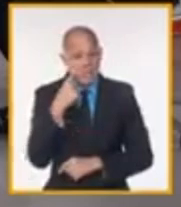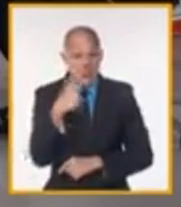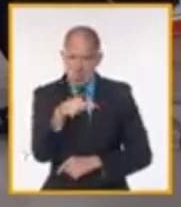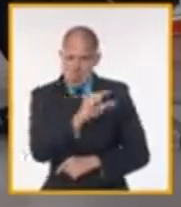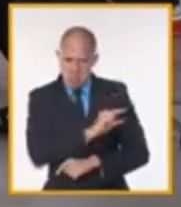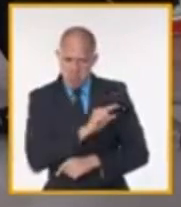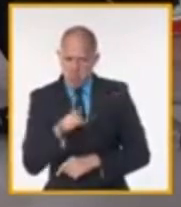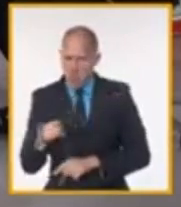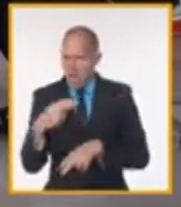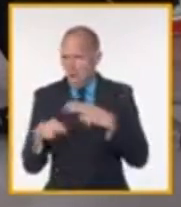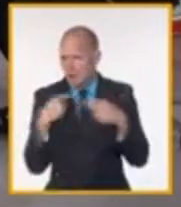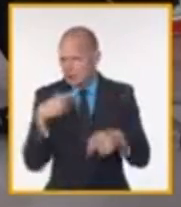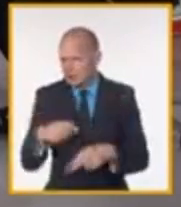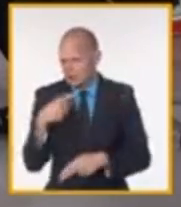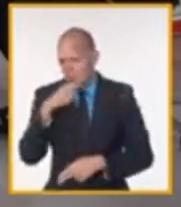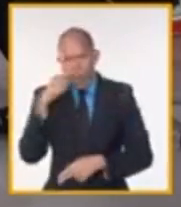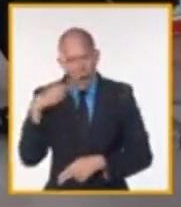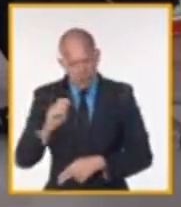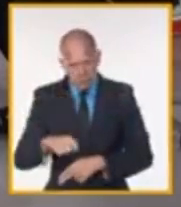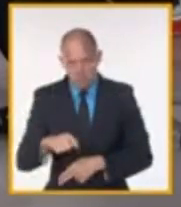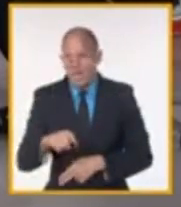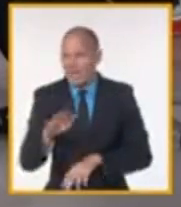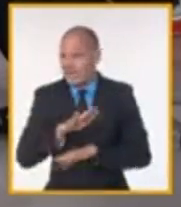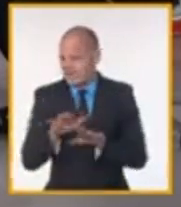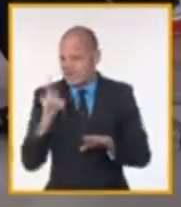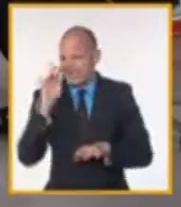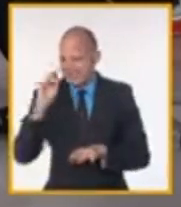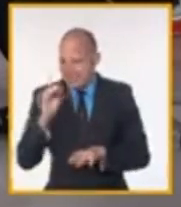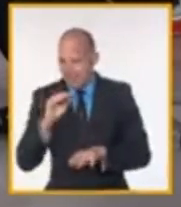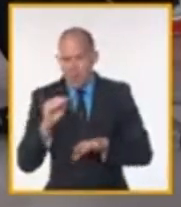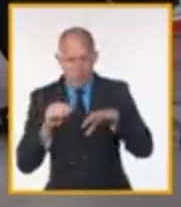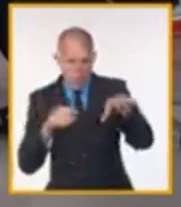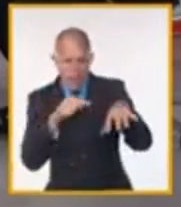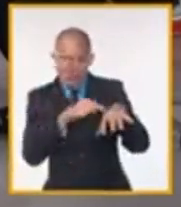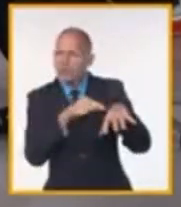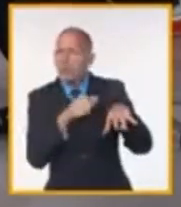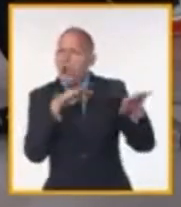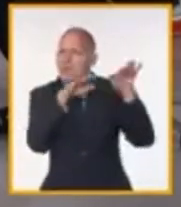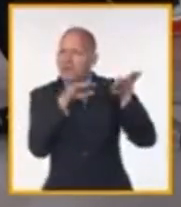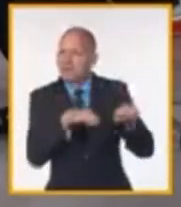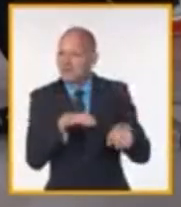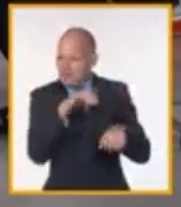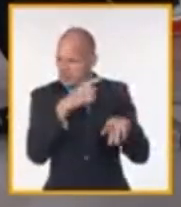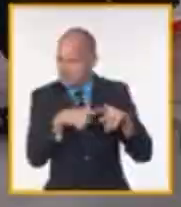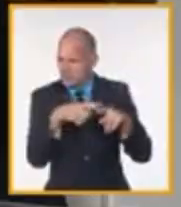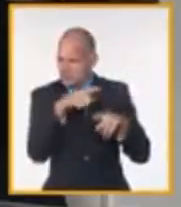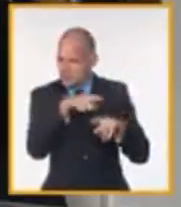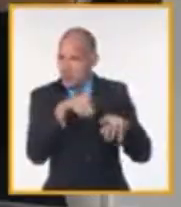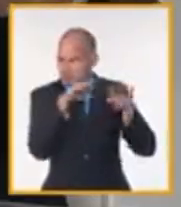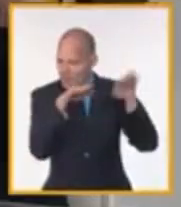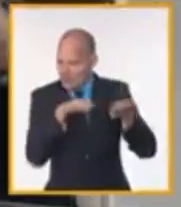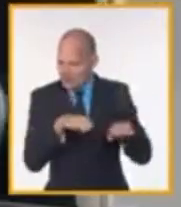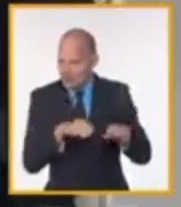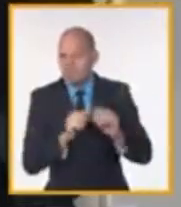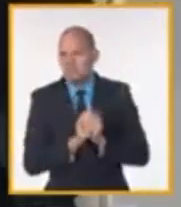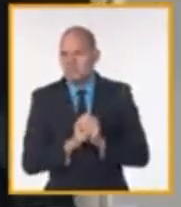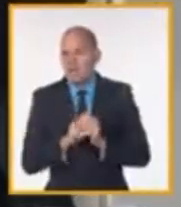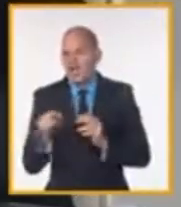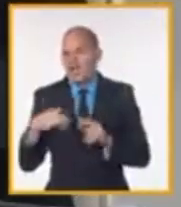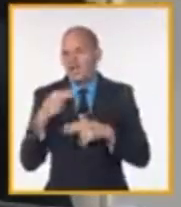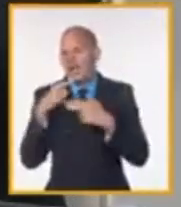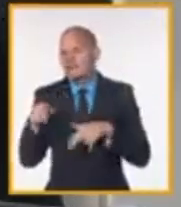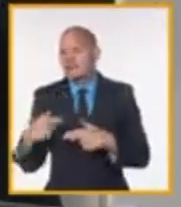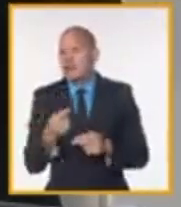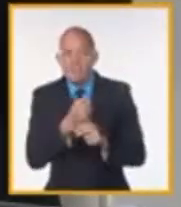almacenamiento de material bélico en lip eso es bastante cerca de Moscú como